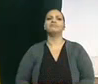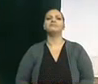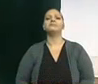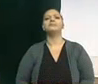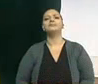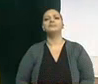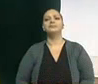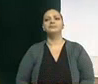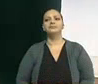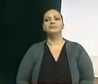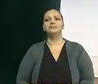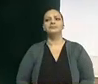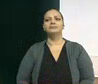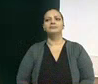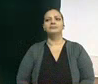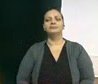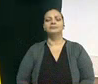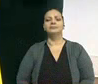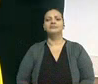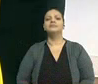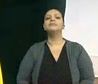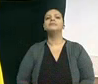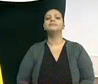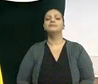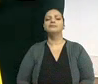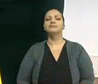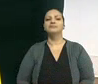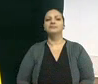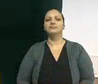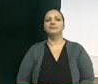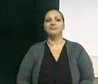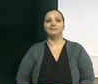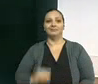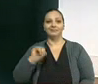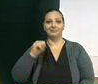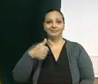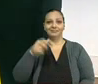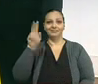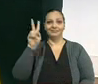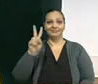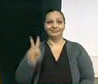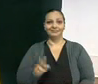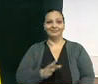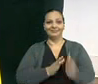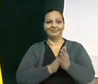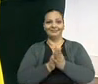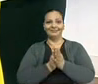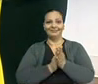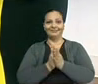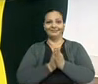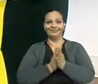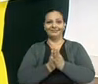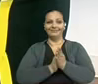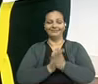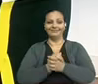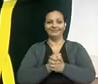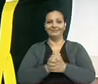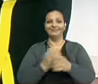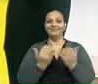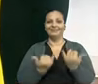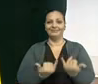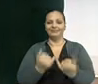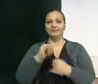estamos en a las vísperas, a las puertas de un viernes para recordar, pero hoy es un jueves para quedarte en casa.